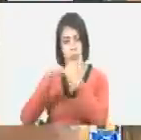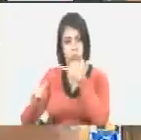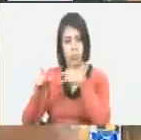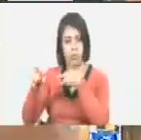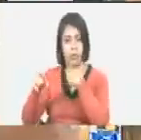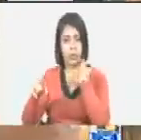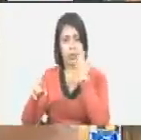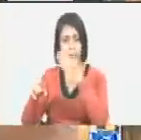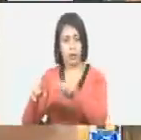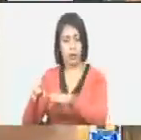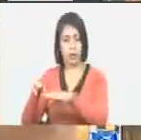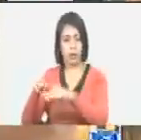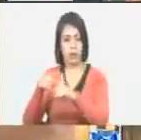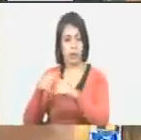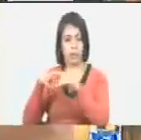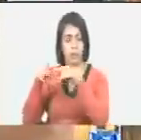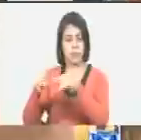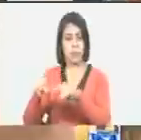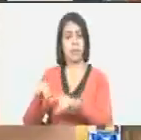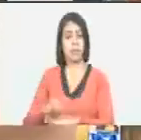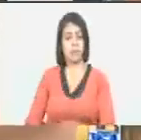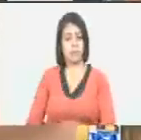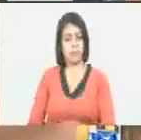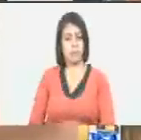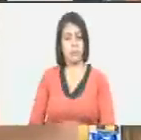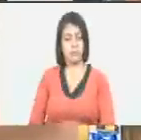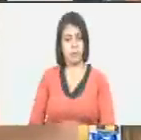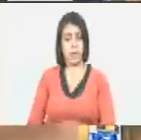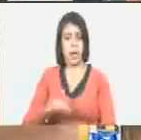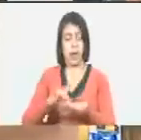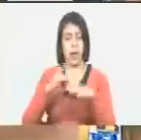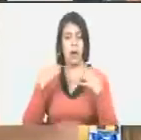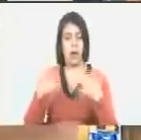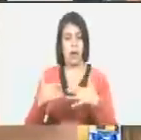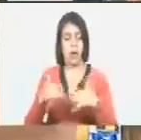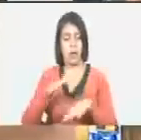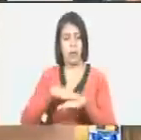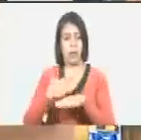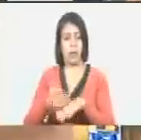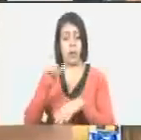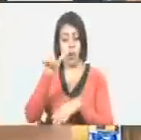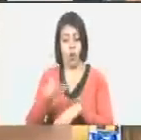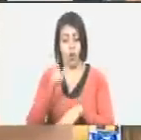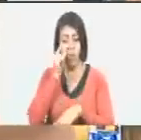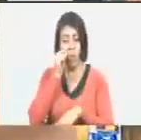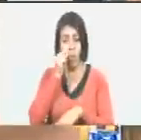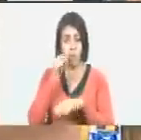amenaza de muerte, y me parece lo suficientemente grave como para que este